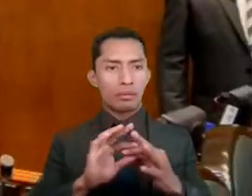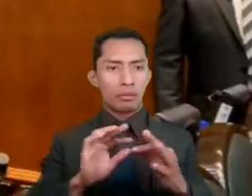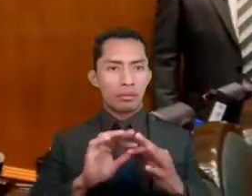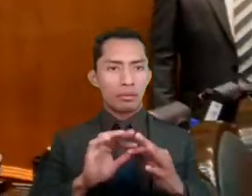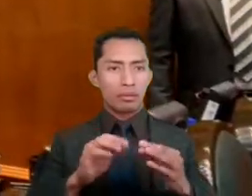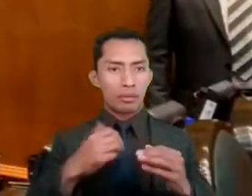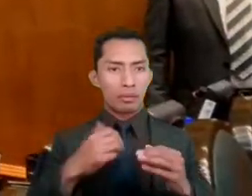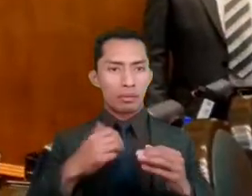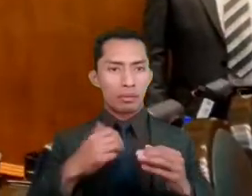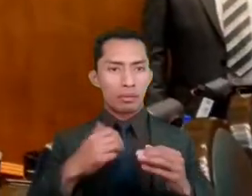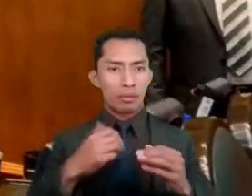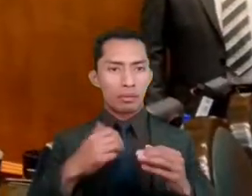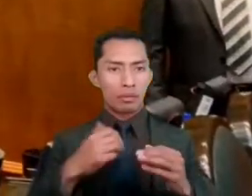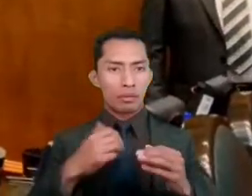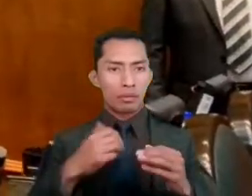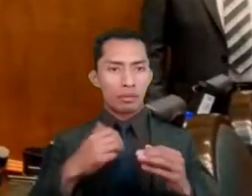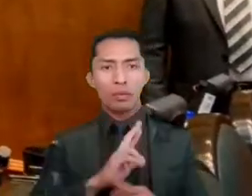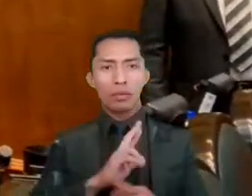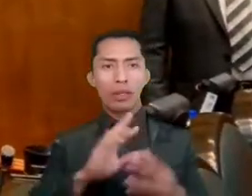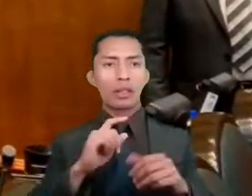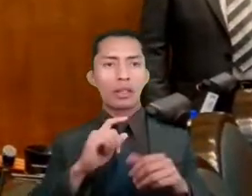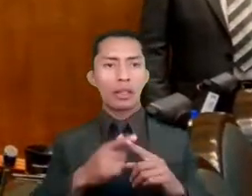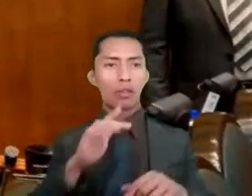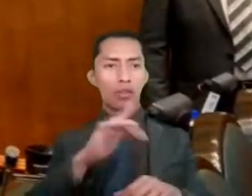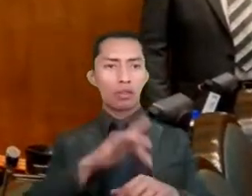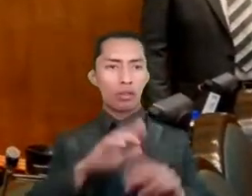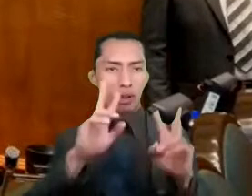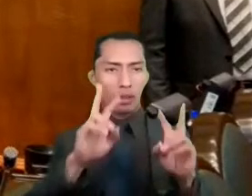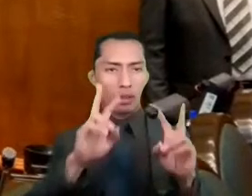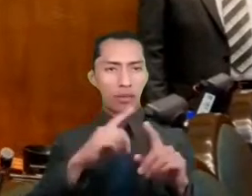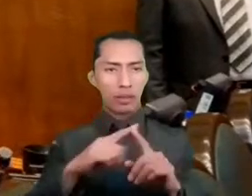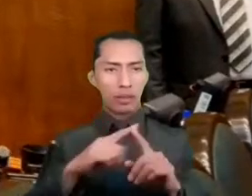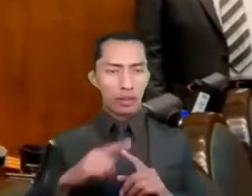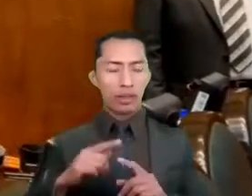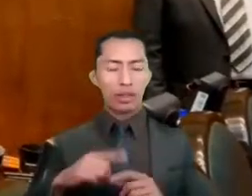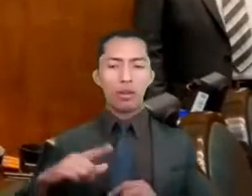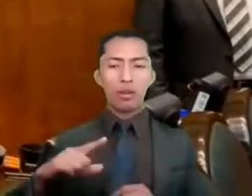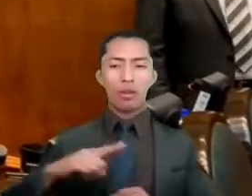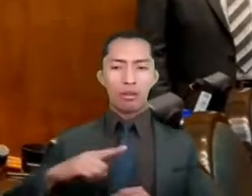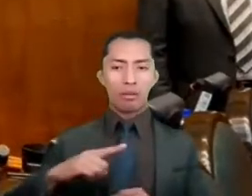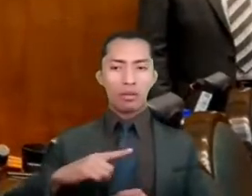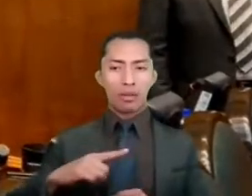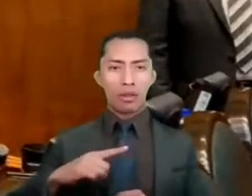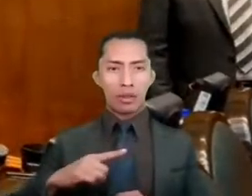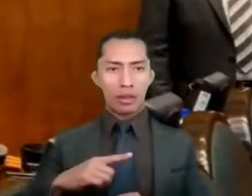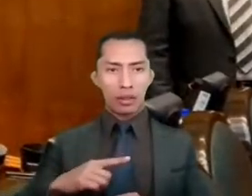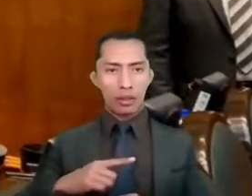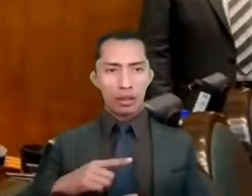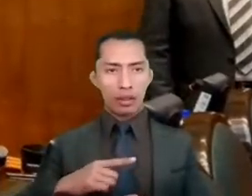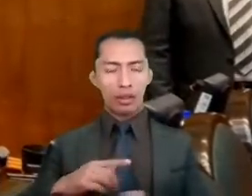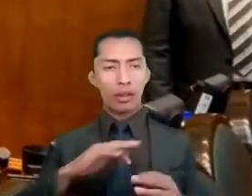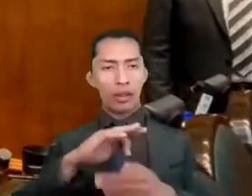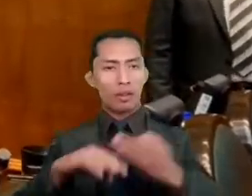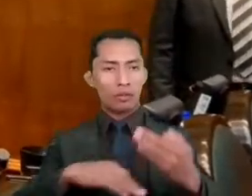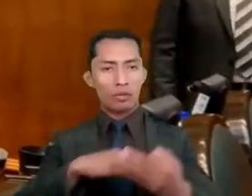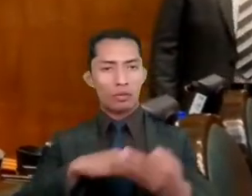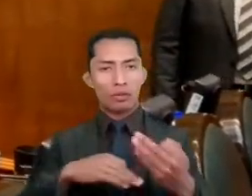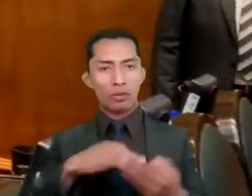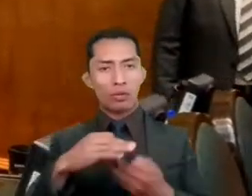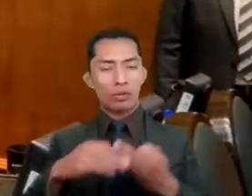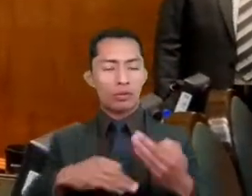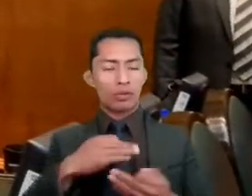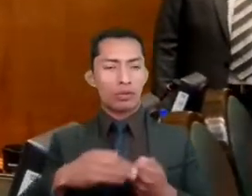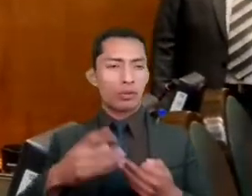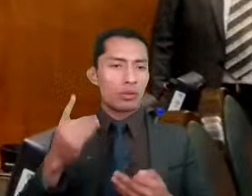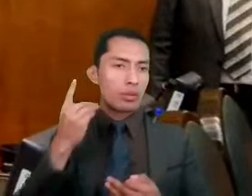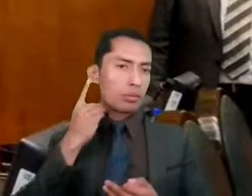contestación el secretario en turno, en este caso el secretario de Gobierno, a todos los diputados que le han hecho las